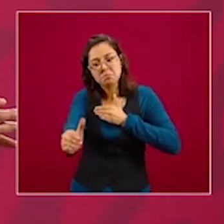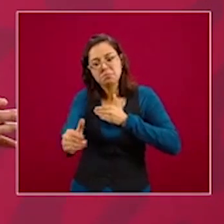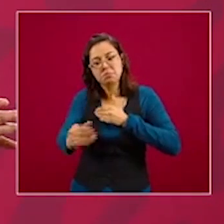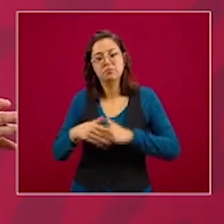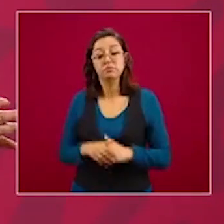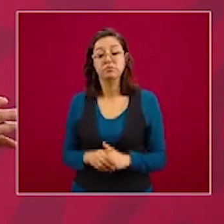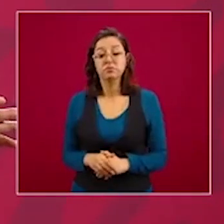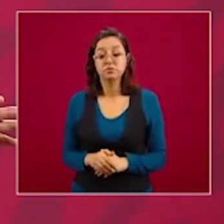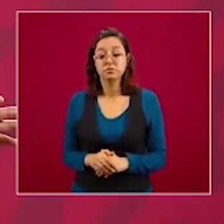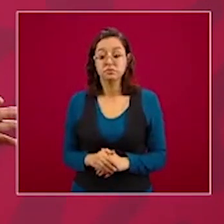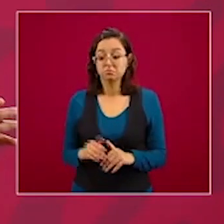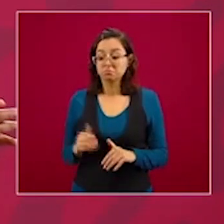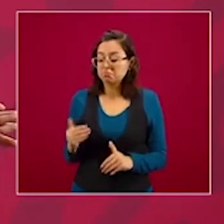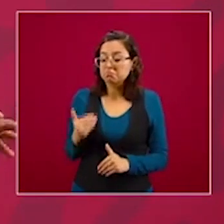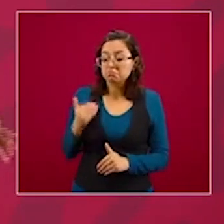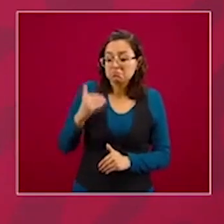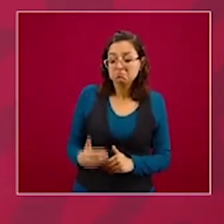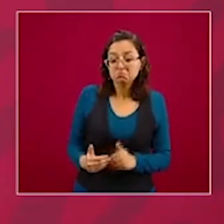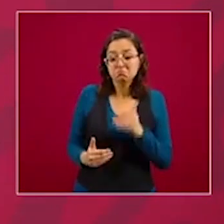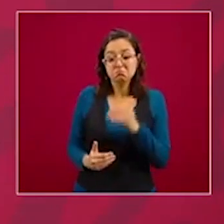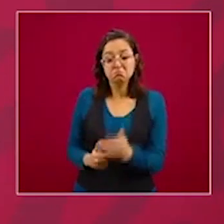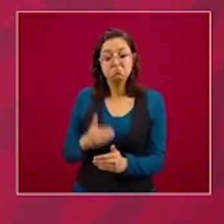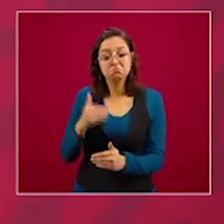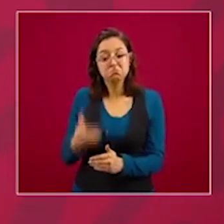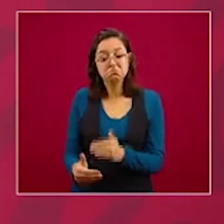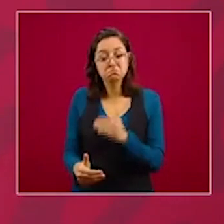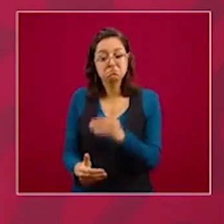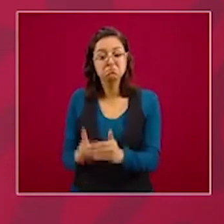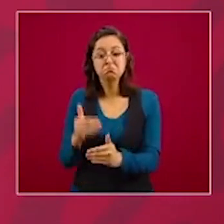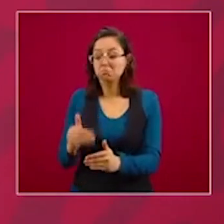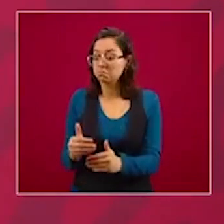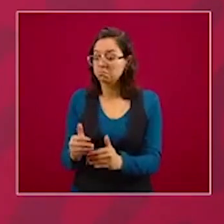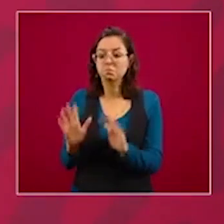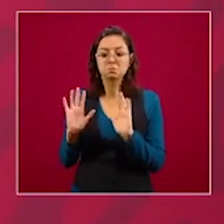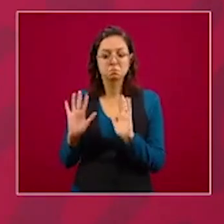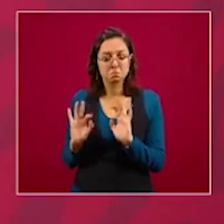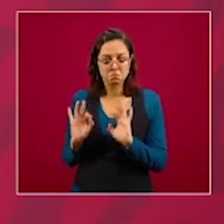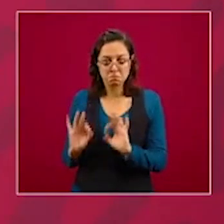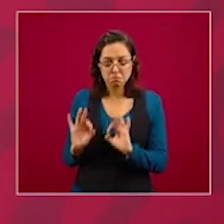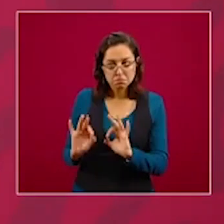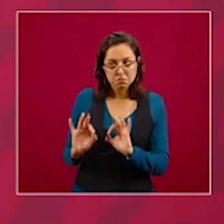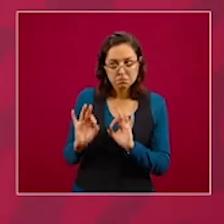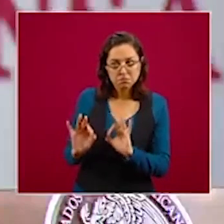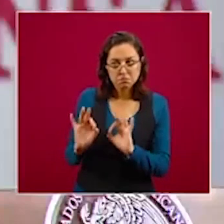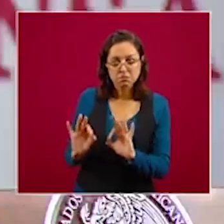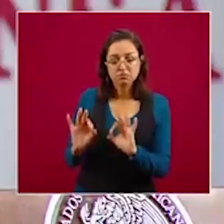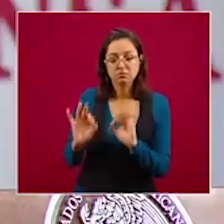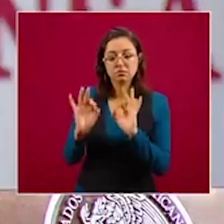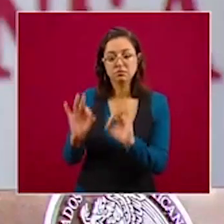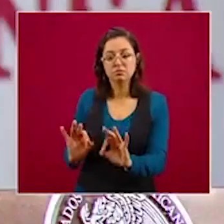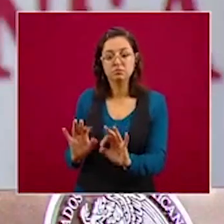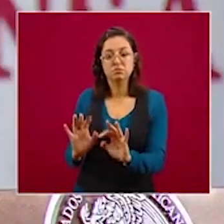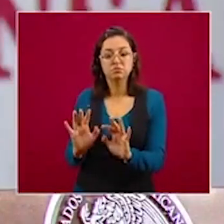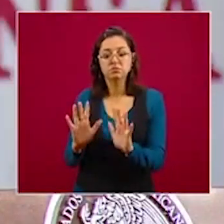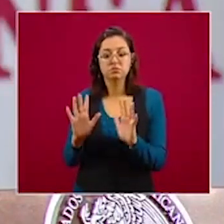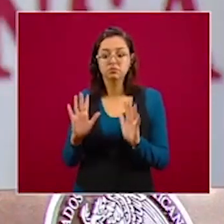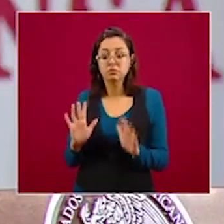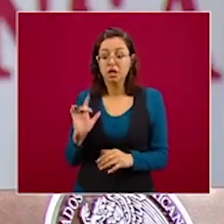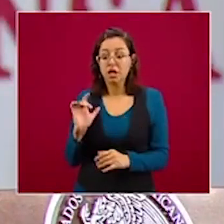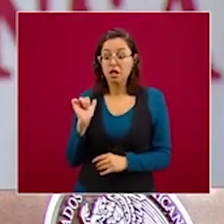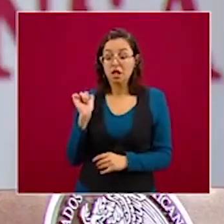Hasta ahora van bien las cosas, no ha habido